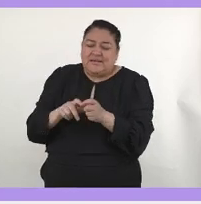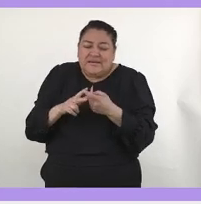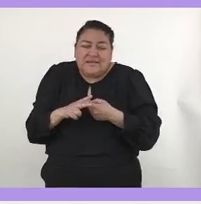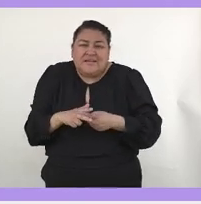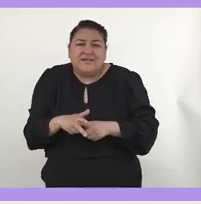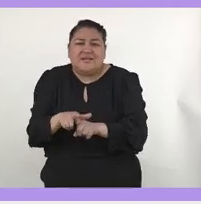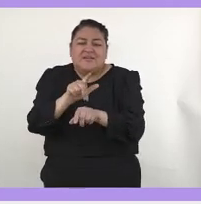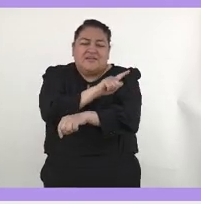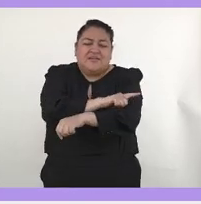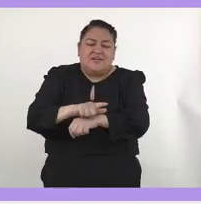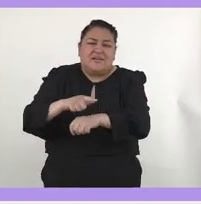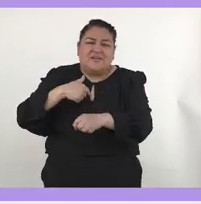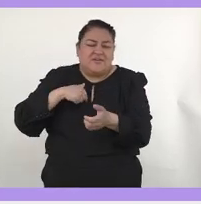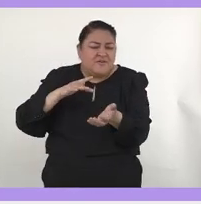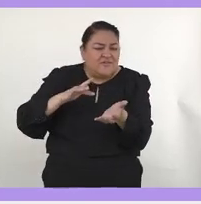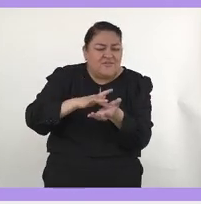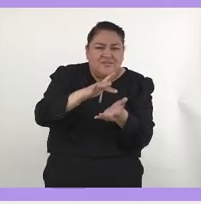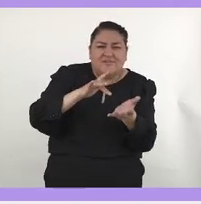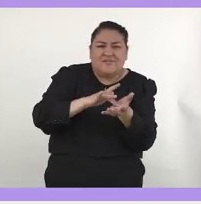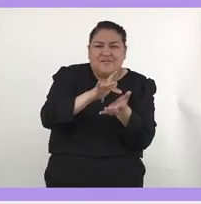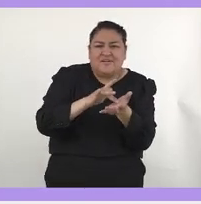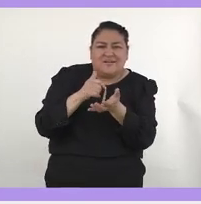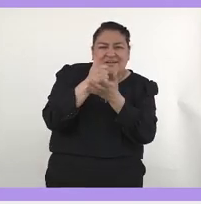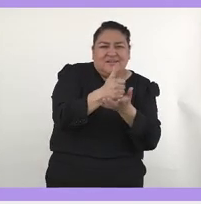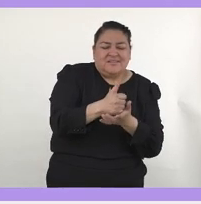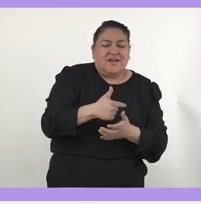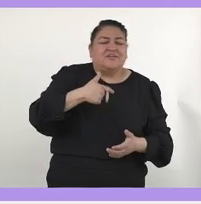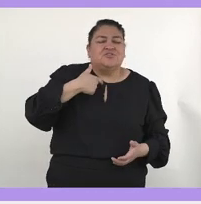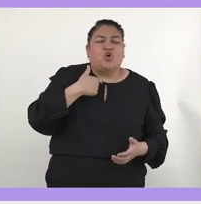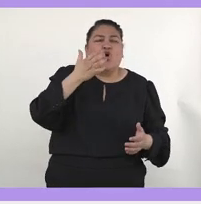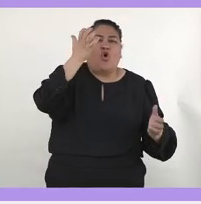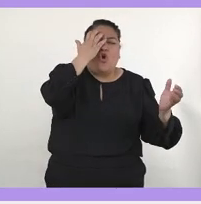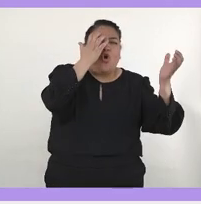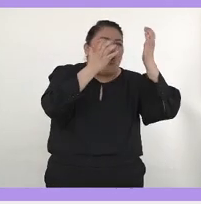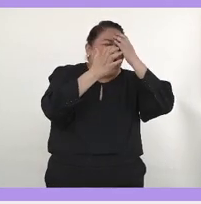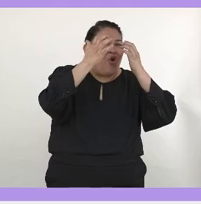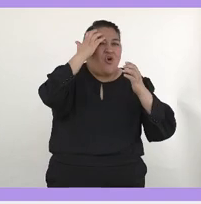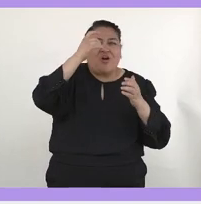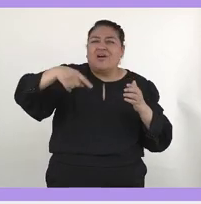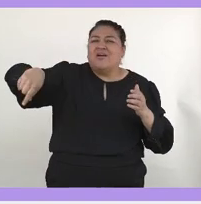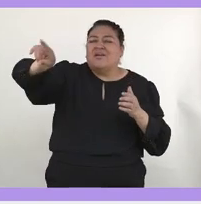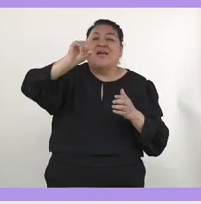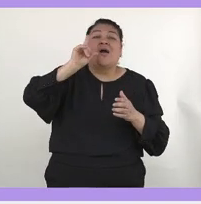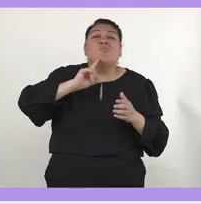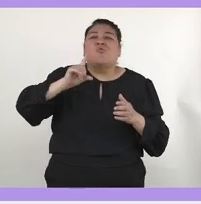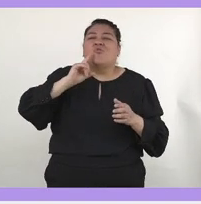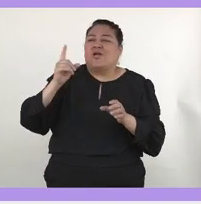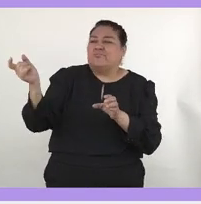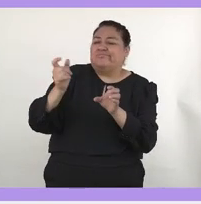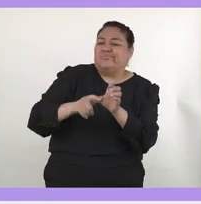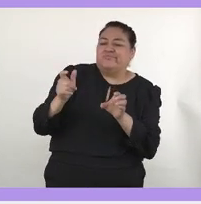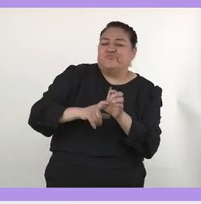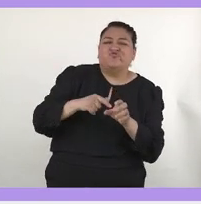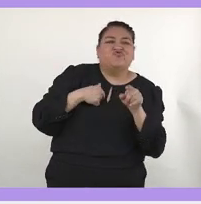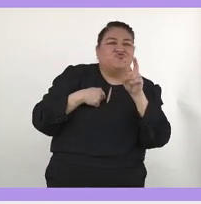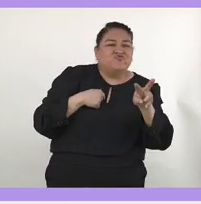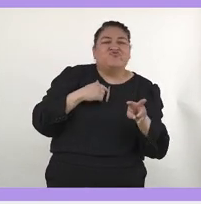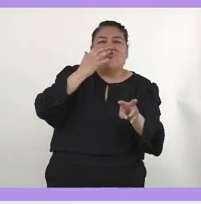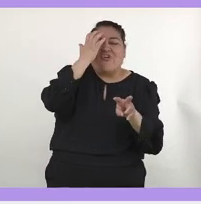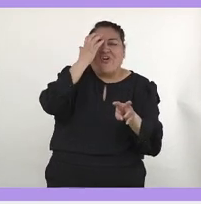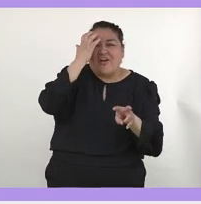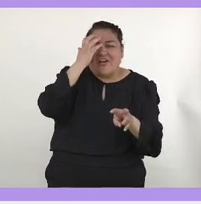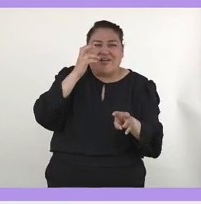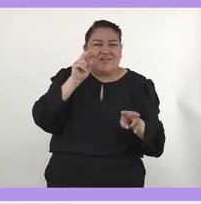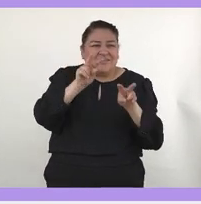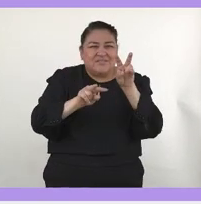en este crecimiento donde yo sabía de dónde habían llegado todas esas jugadoras que estaban esos días en visorías en